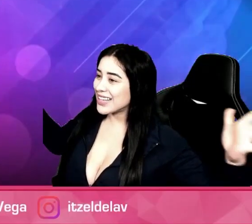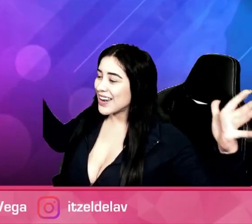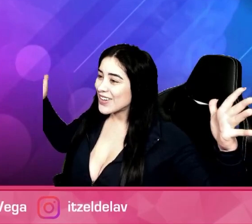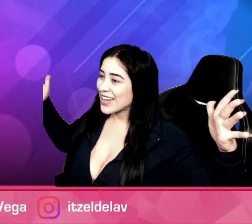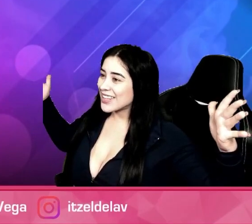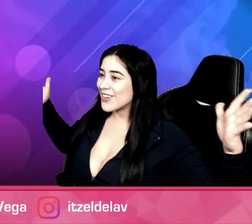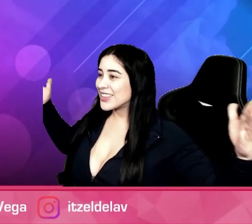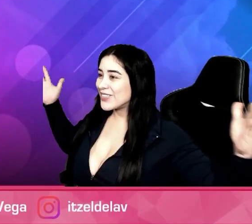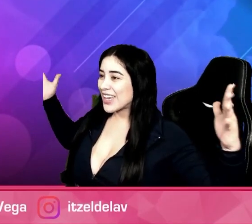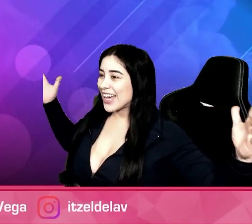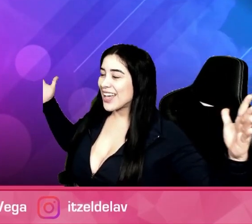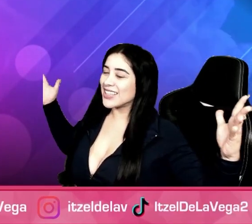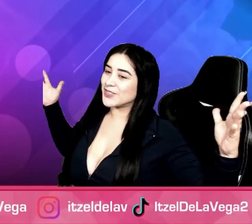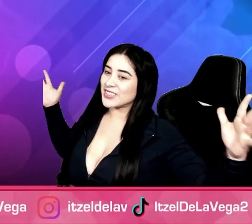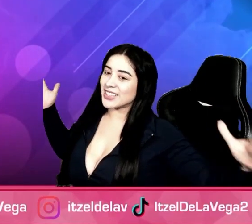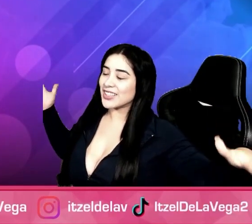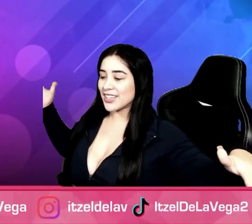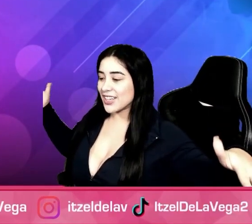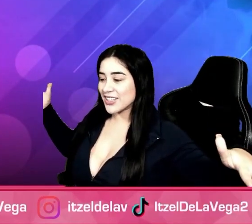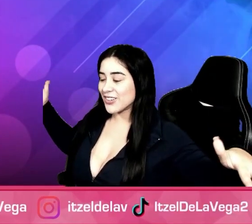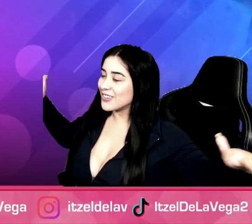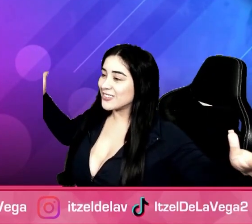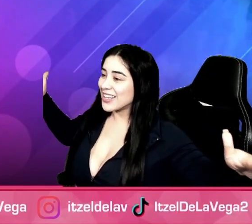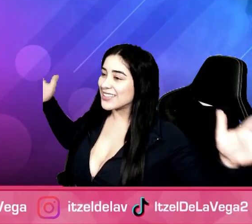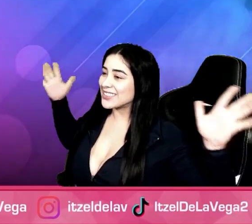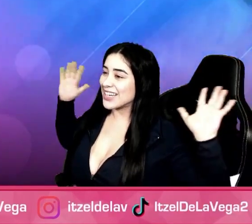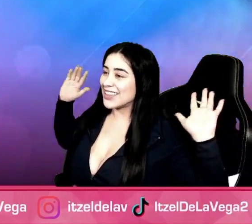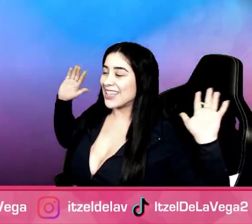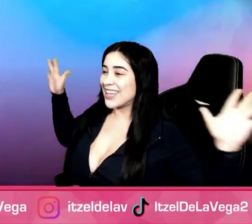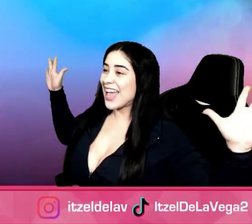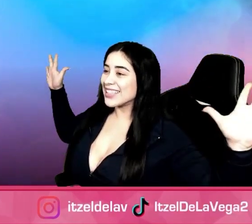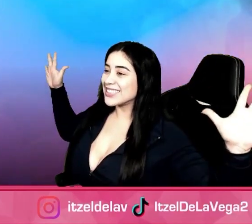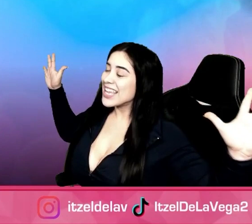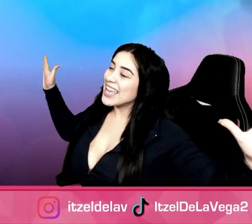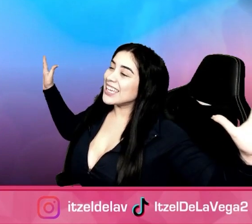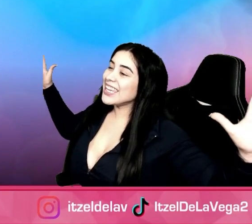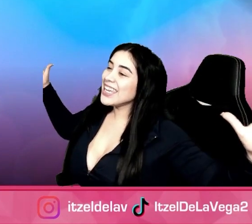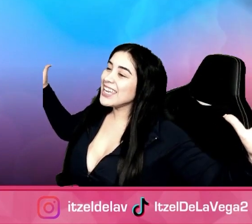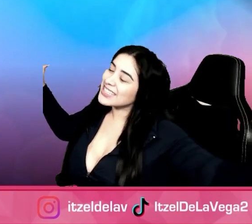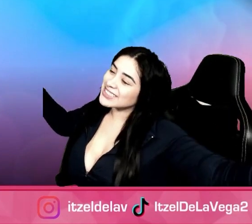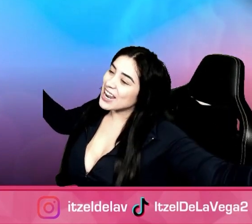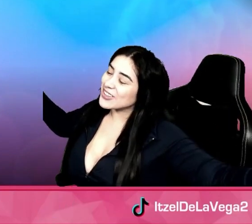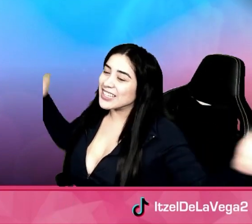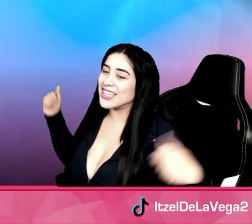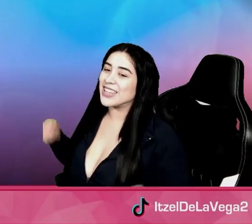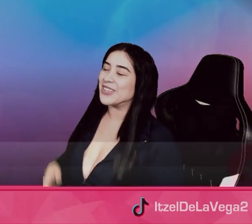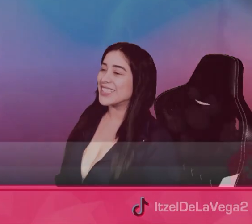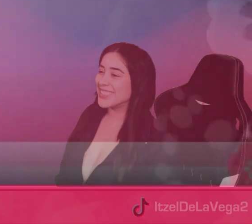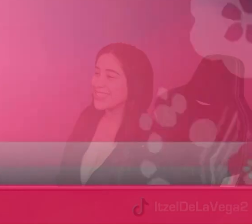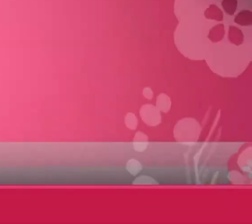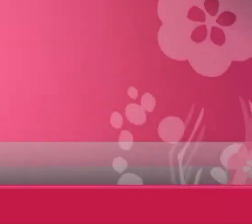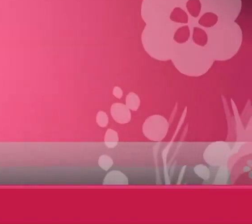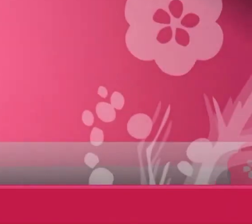es el de la vega de notiver espero estén teniendo un excelente día y esta es la noche del día